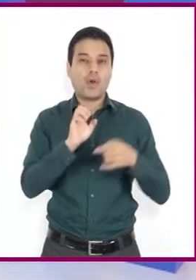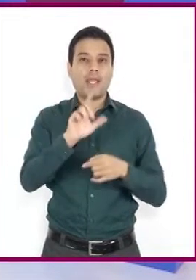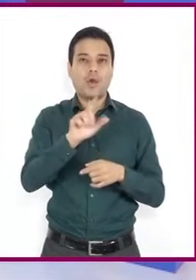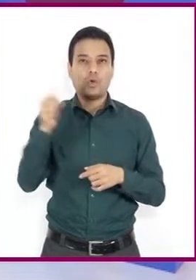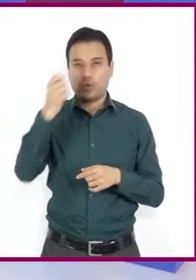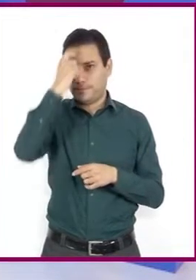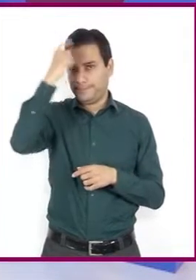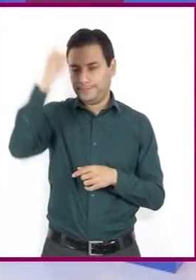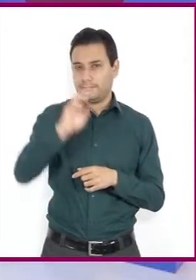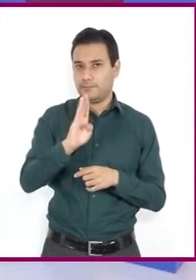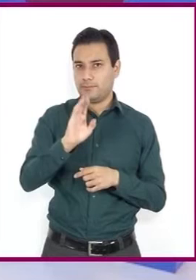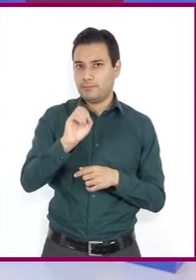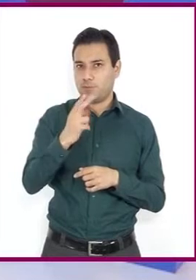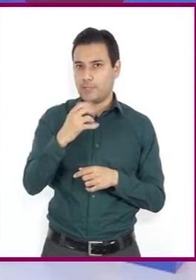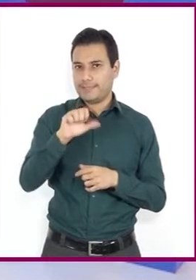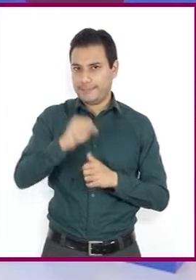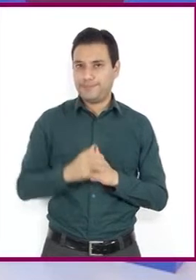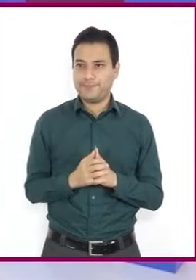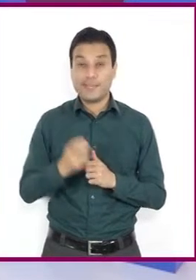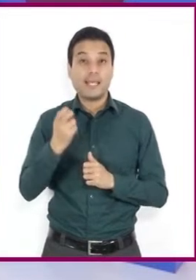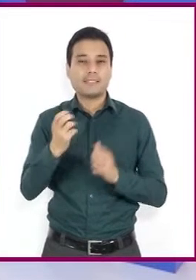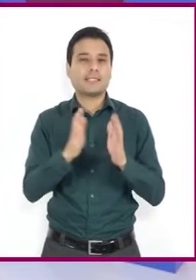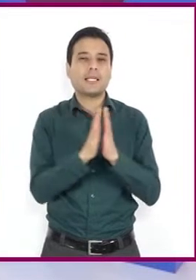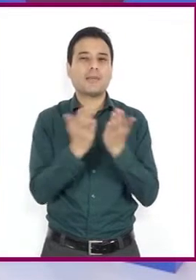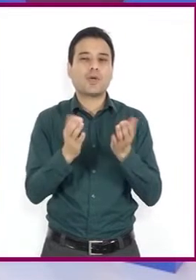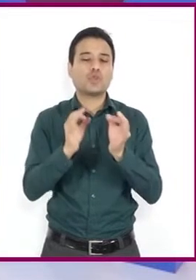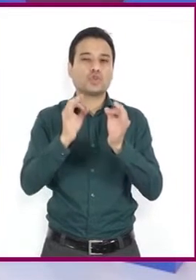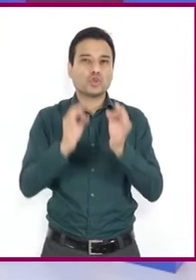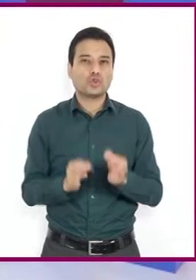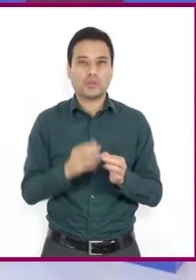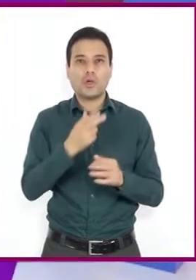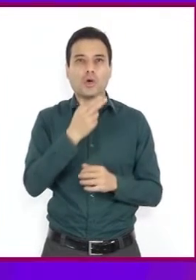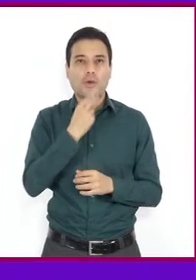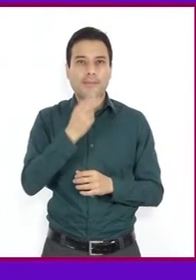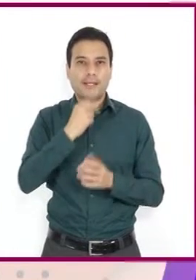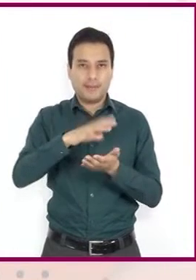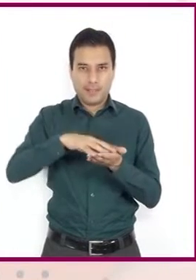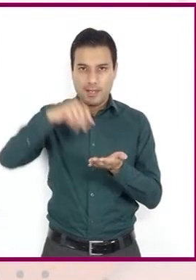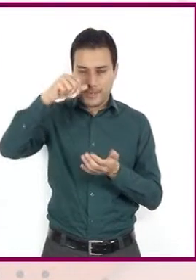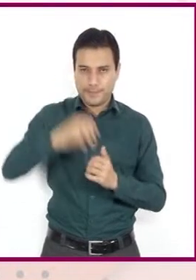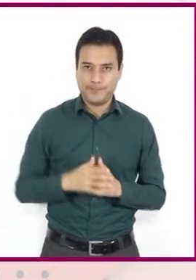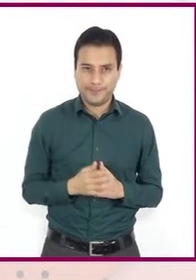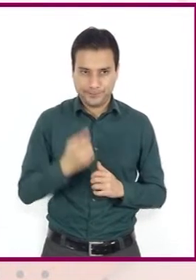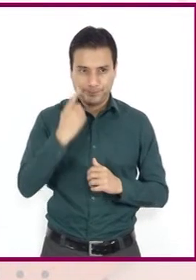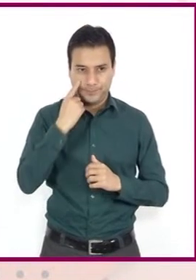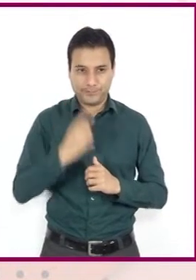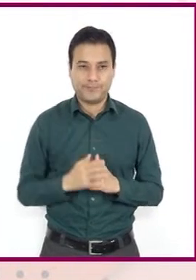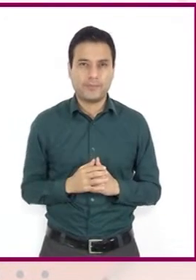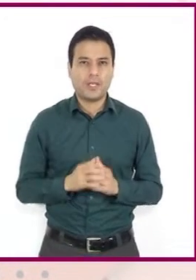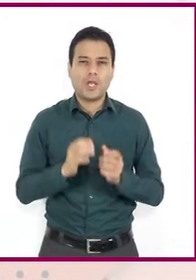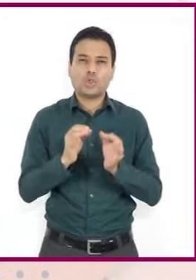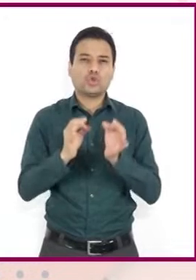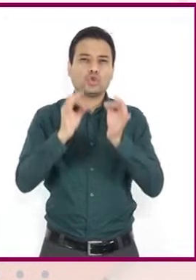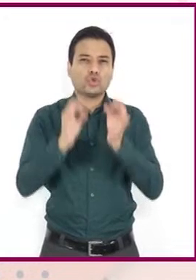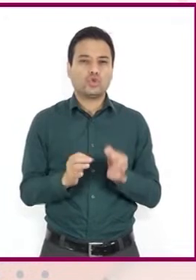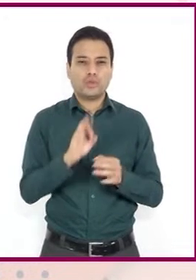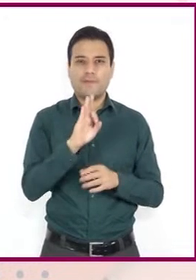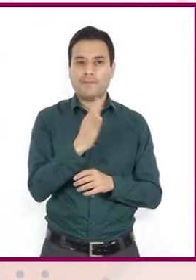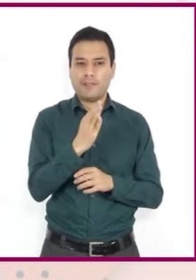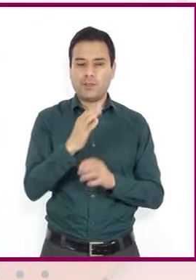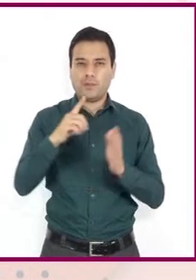Jorge Luis Borges, que es parte del libro El Hombre de Arena. El hecho ocurrió el mes de febrero